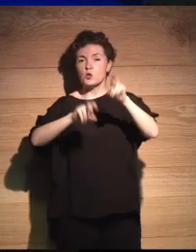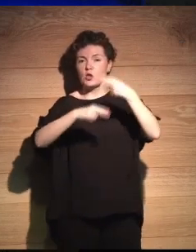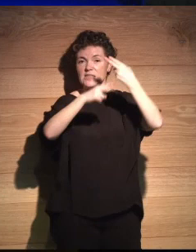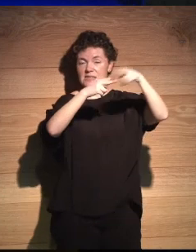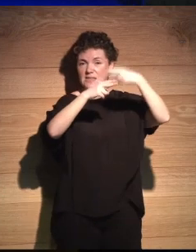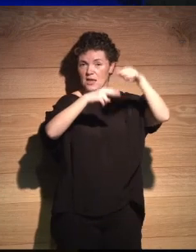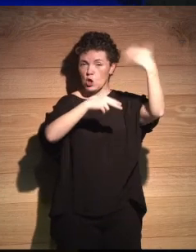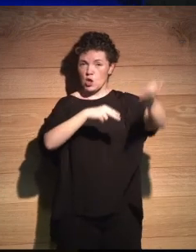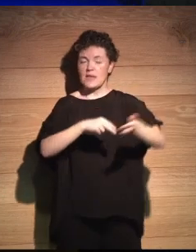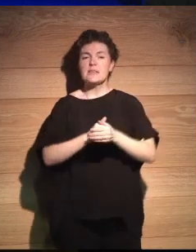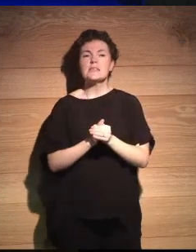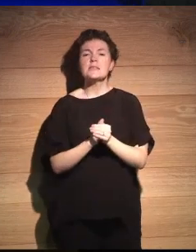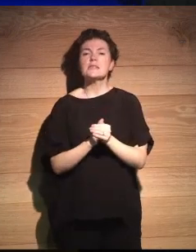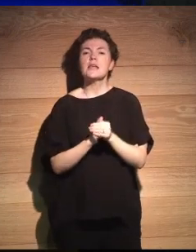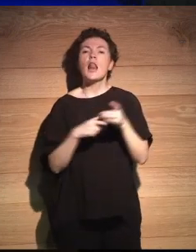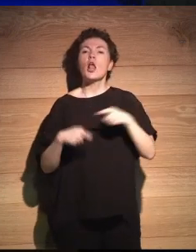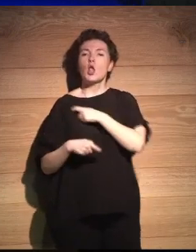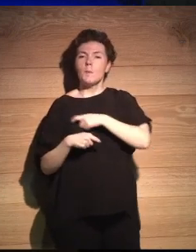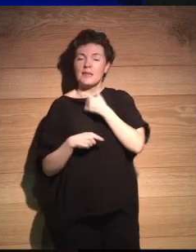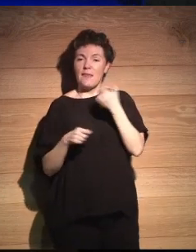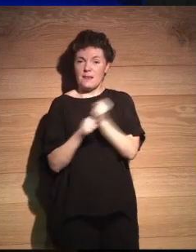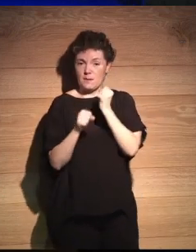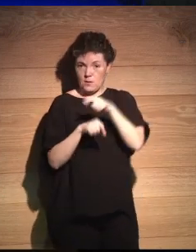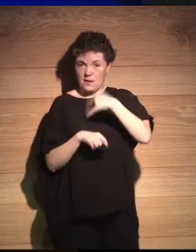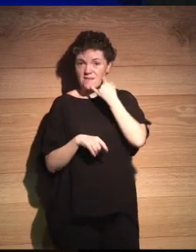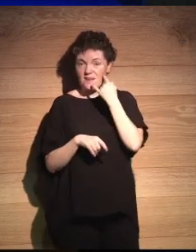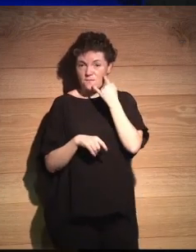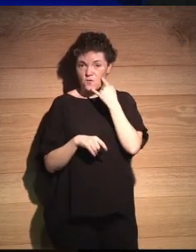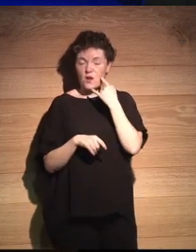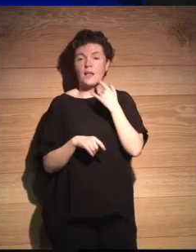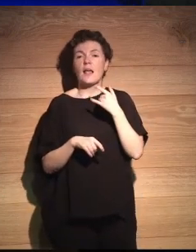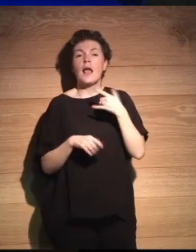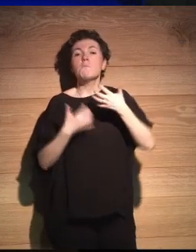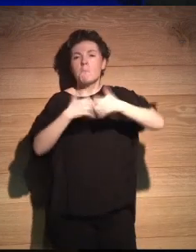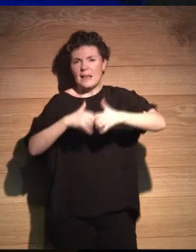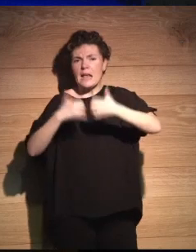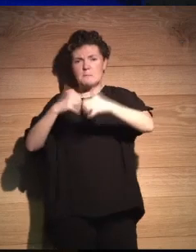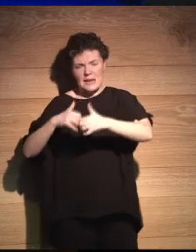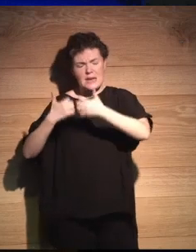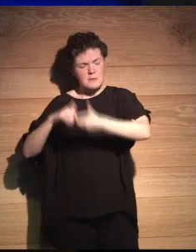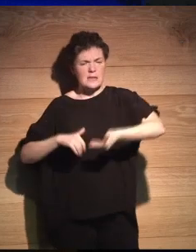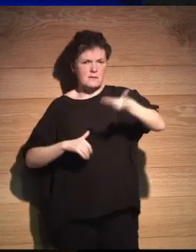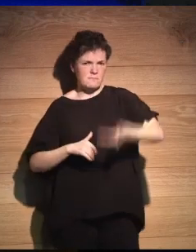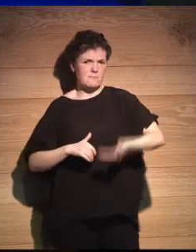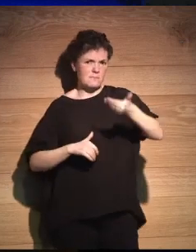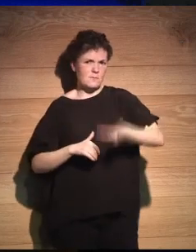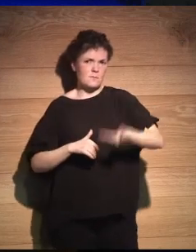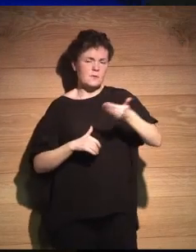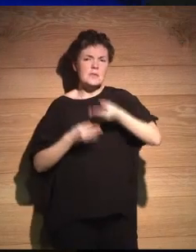de teléfonos, el comité de los empleados de Telefónica, en medio máquinas y más máquinas valiosas y casi